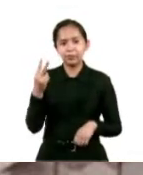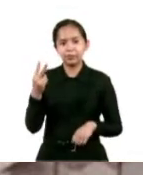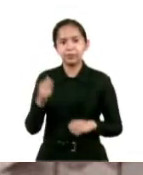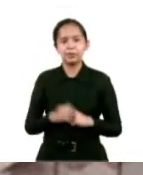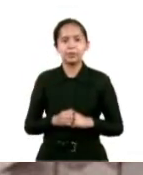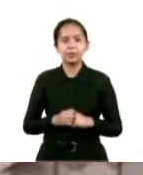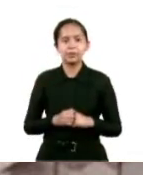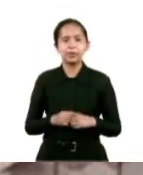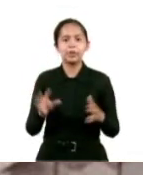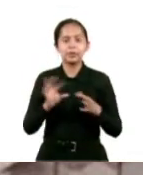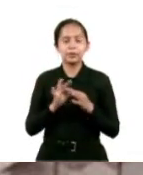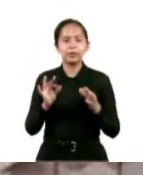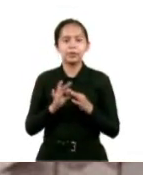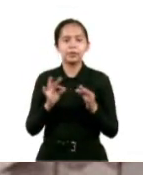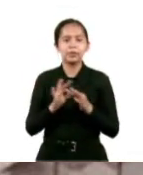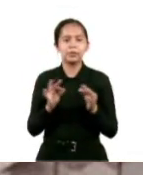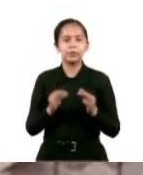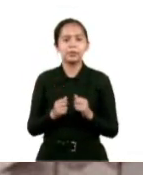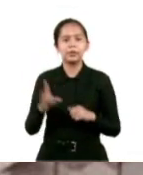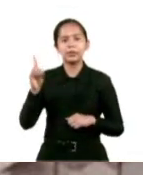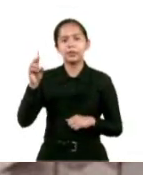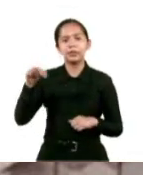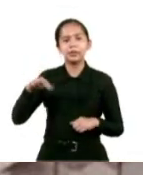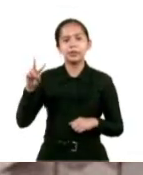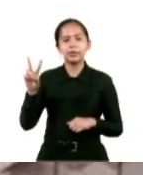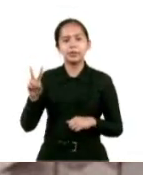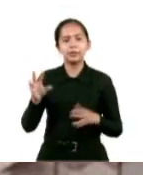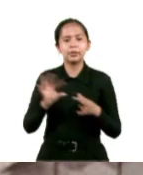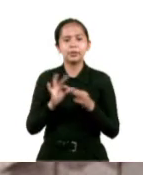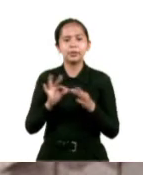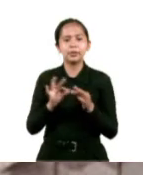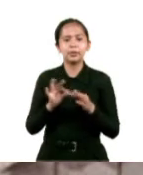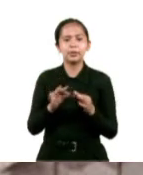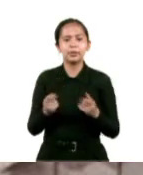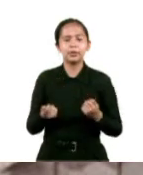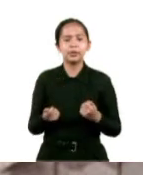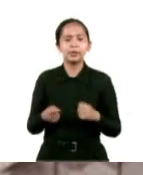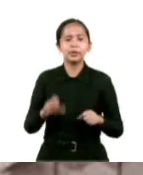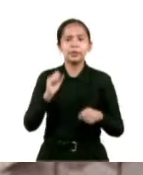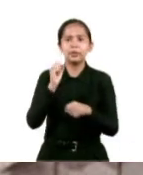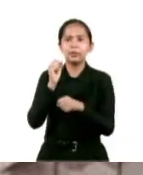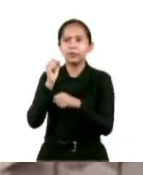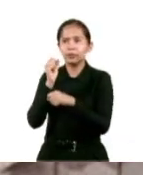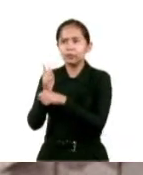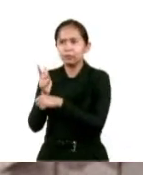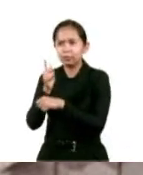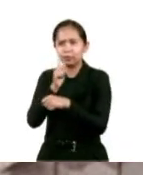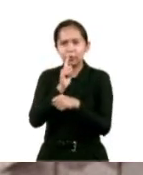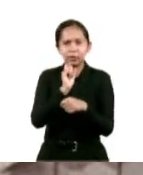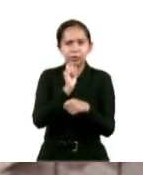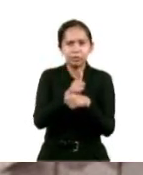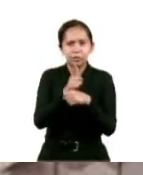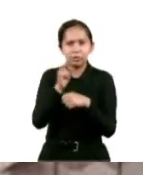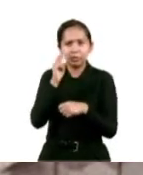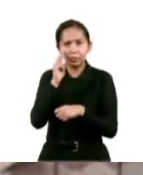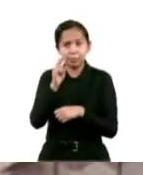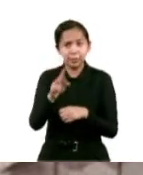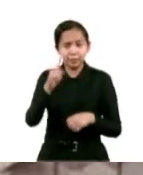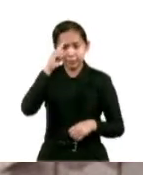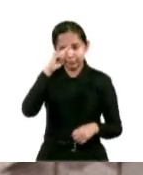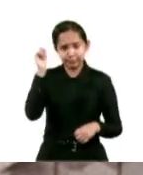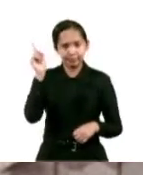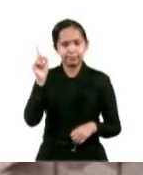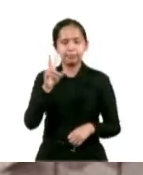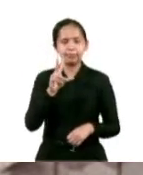inconsistencias. En el reporte 2, DNB señala que las deformaciones eran imperceptibles a simple vista y no detectables.